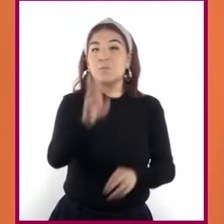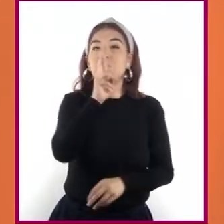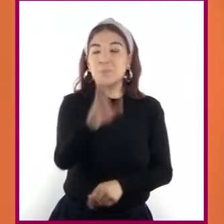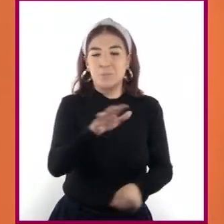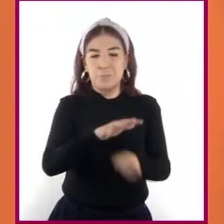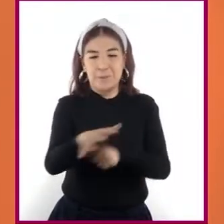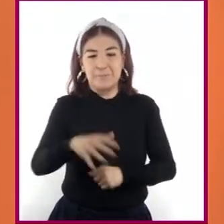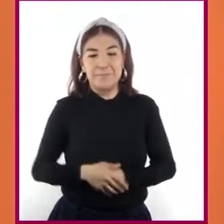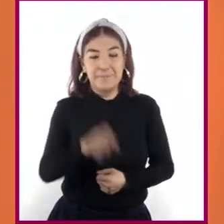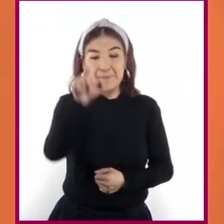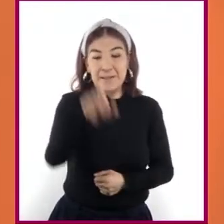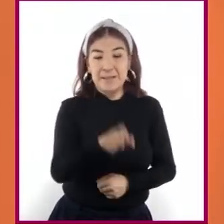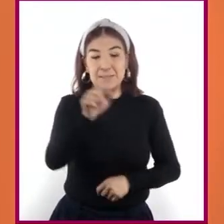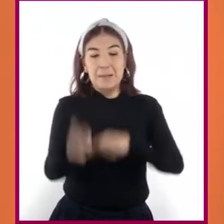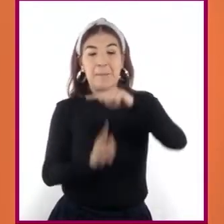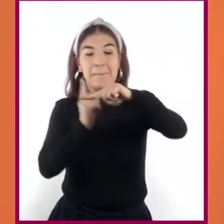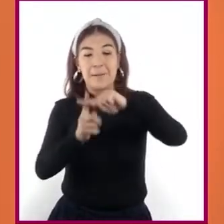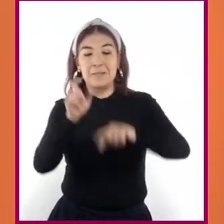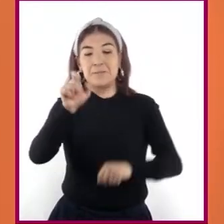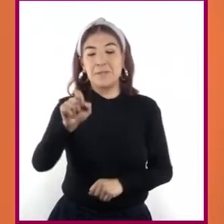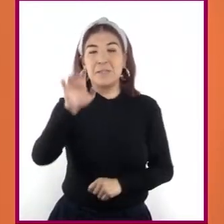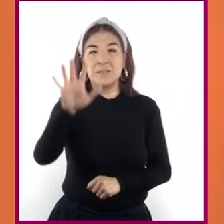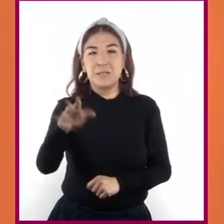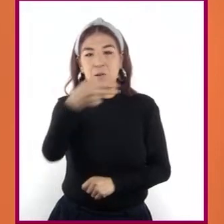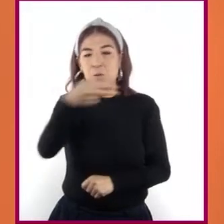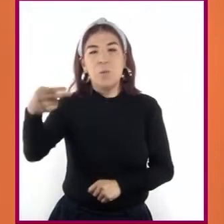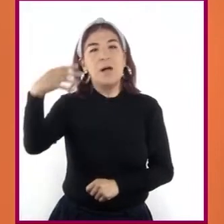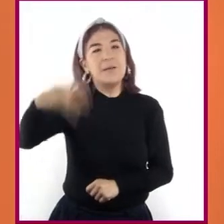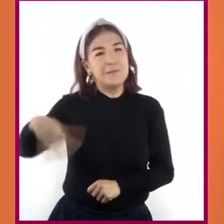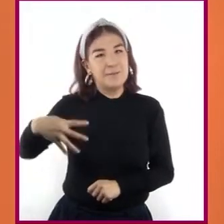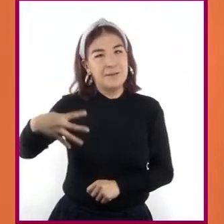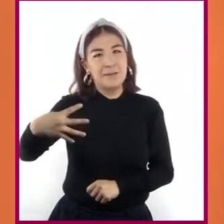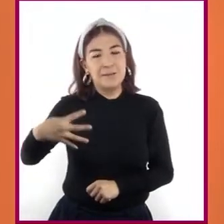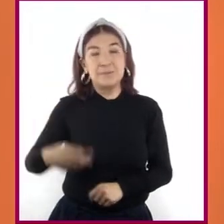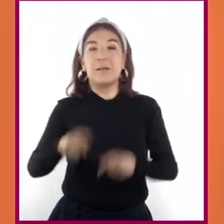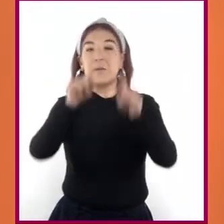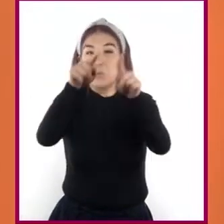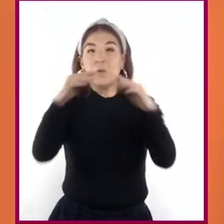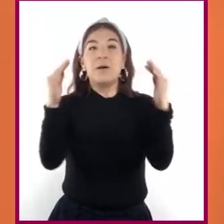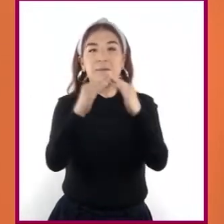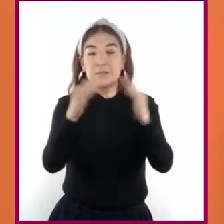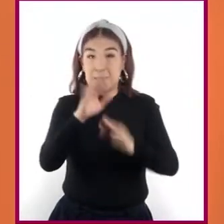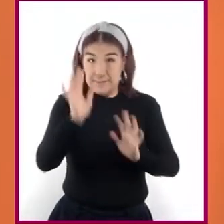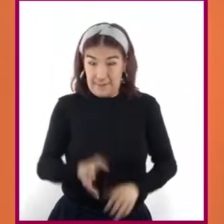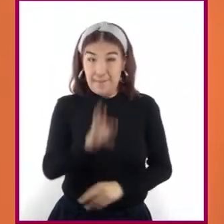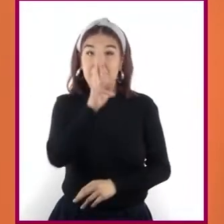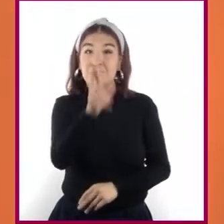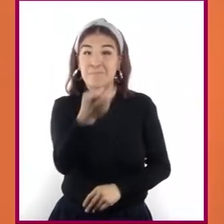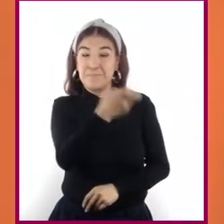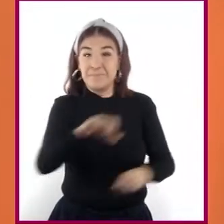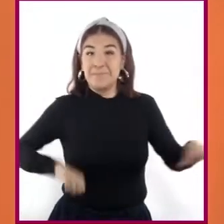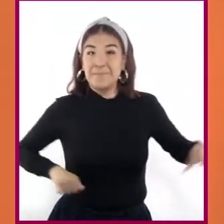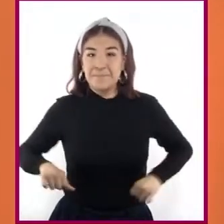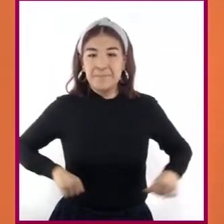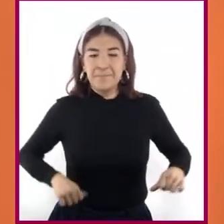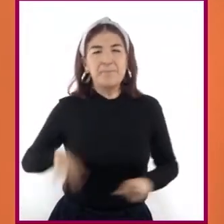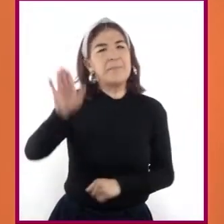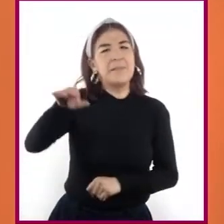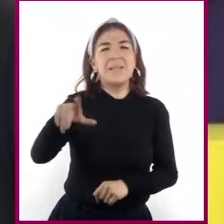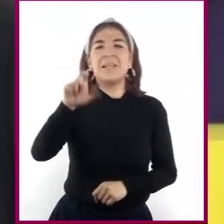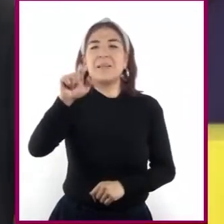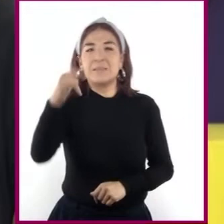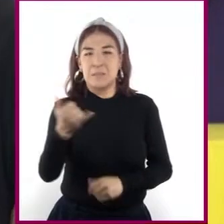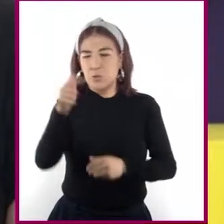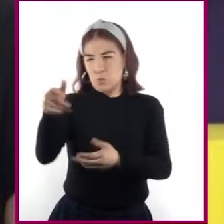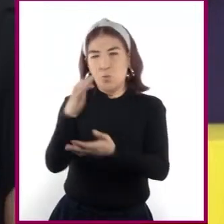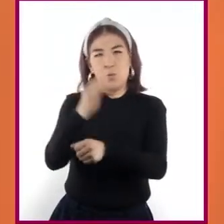es x más 25 igual a 14. En casa, ¿ya tienen la respuesta del reto? Leslie, ¿nos